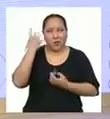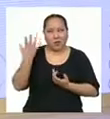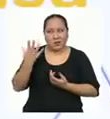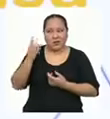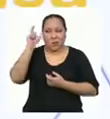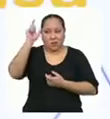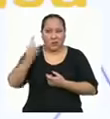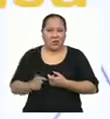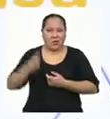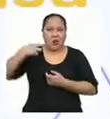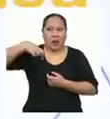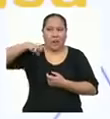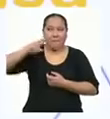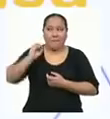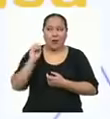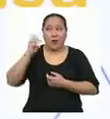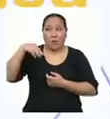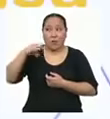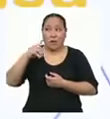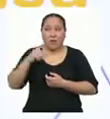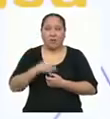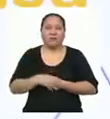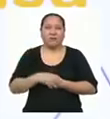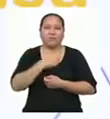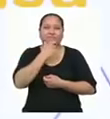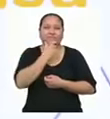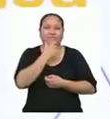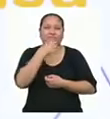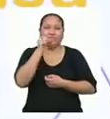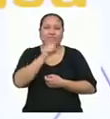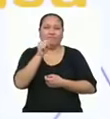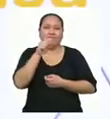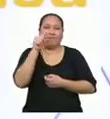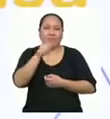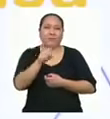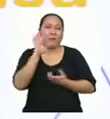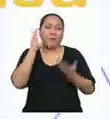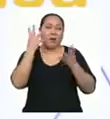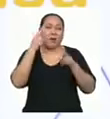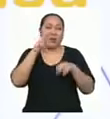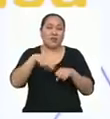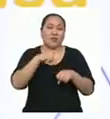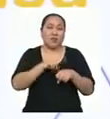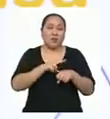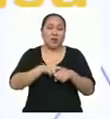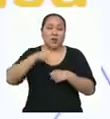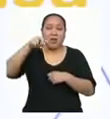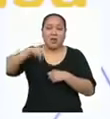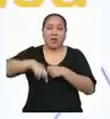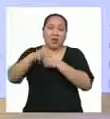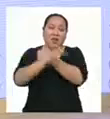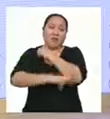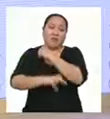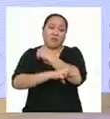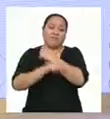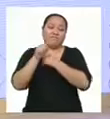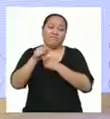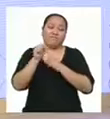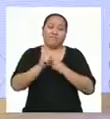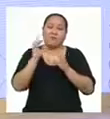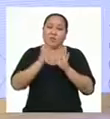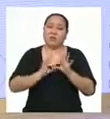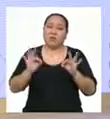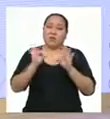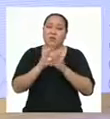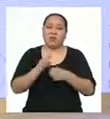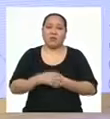eres promedio? Tienes razón. Todo eso que me suena de lo más normal en nuestro país es un privilegio. Ahora lo